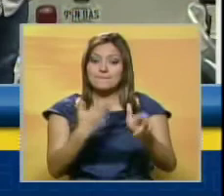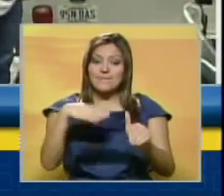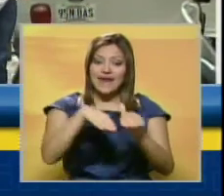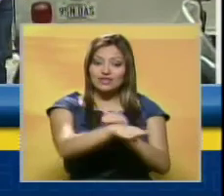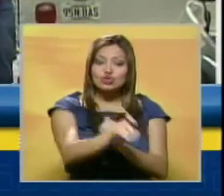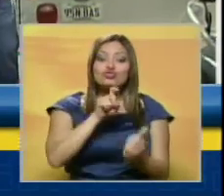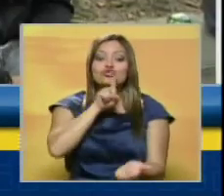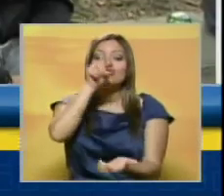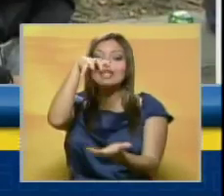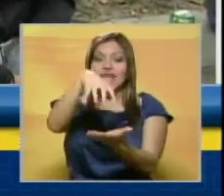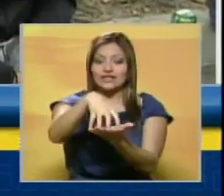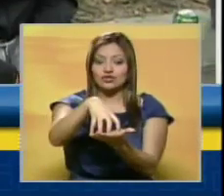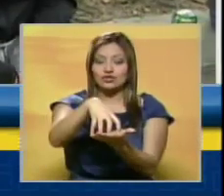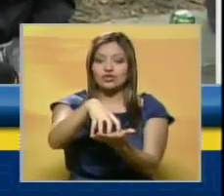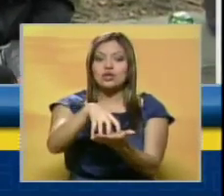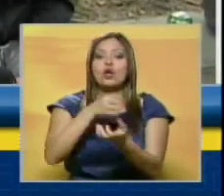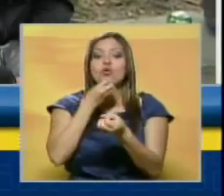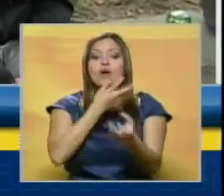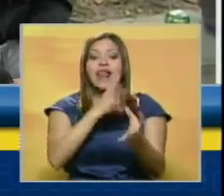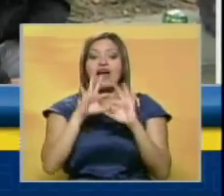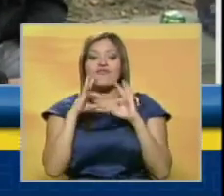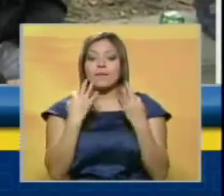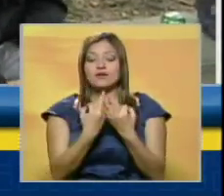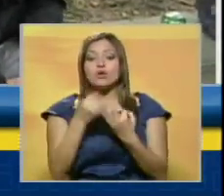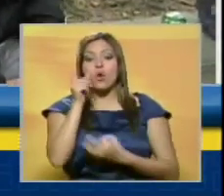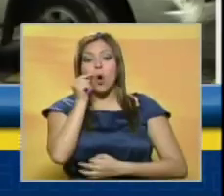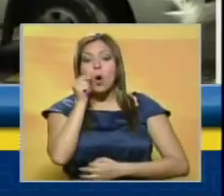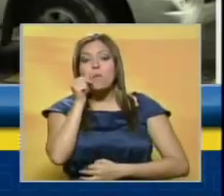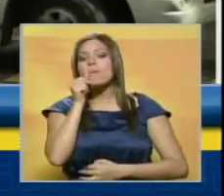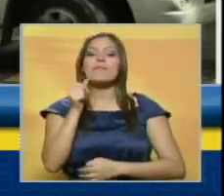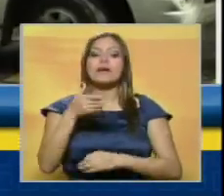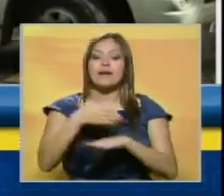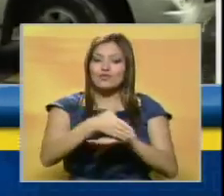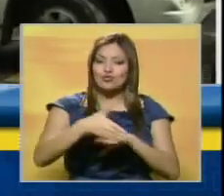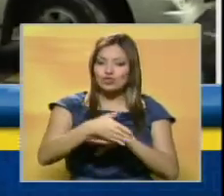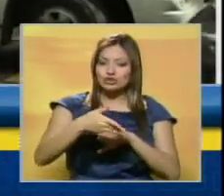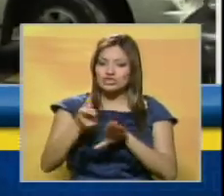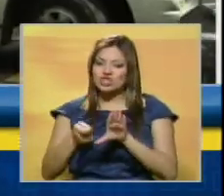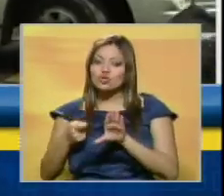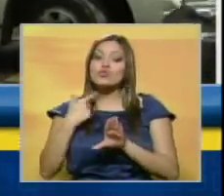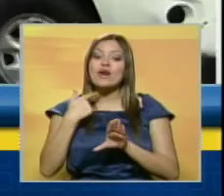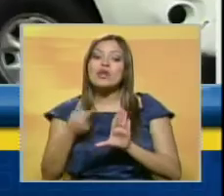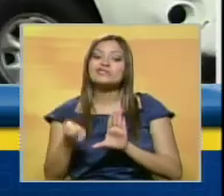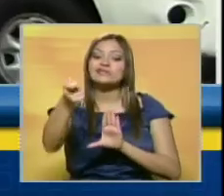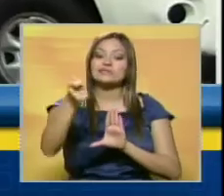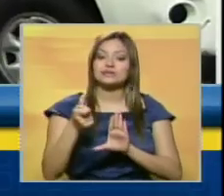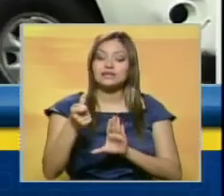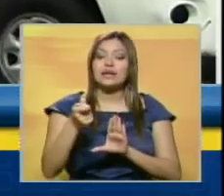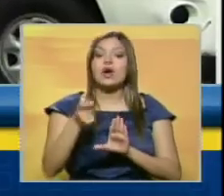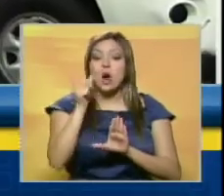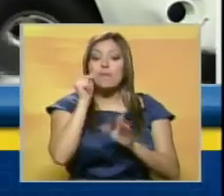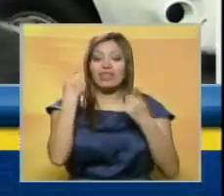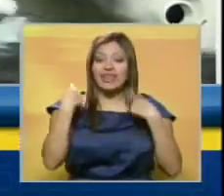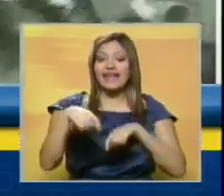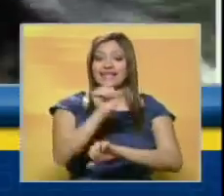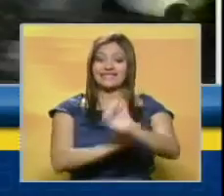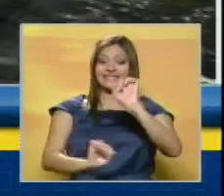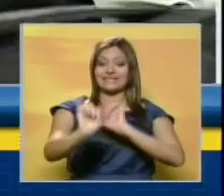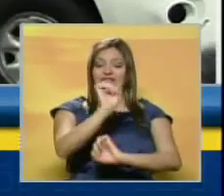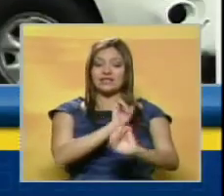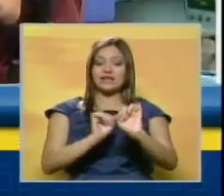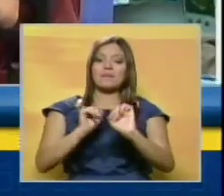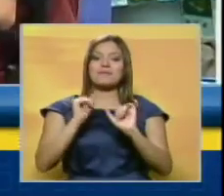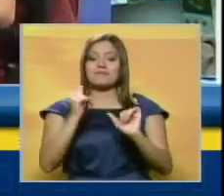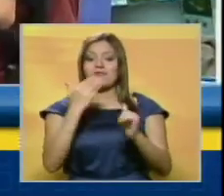El Silencio. Según cuentan sus familiares, un sujeto lo agredió y le dio una puñalada en el cuello. El joven trató de librarse del ataque y se